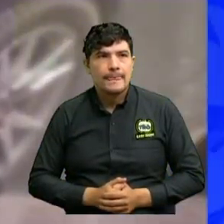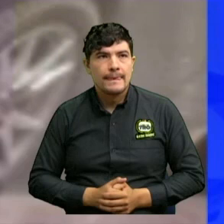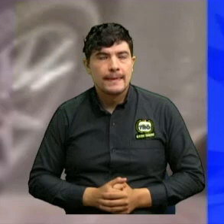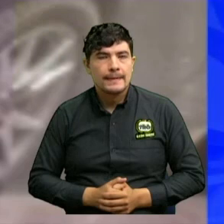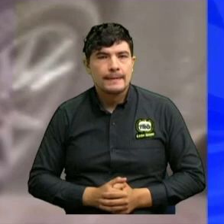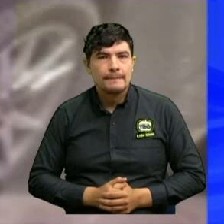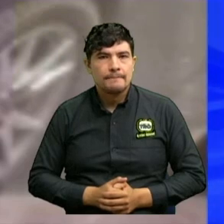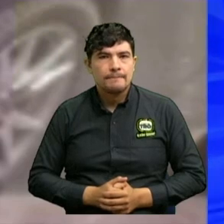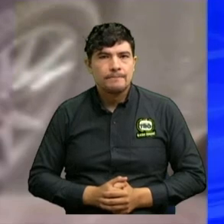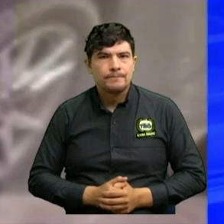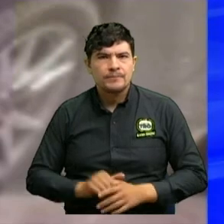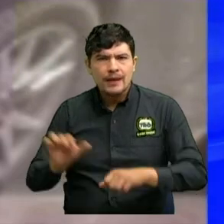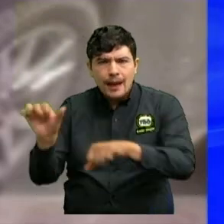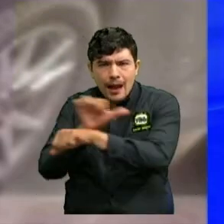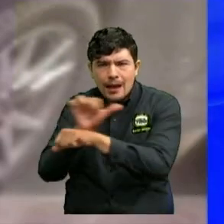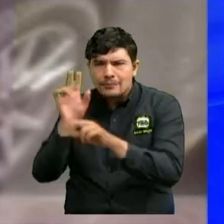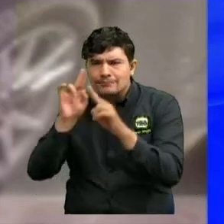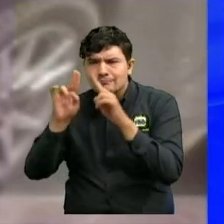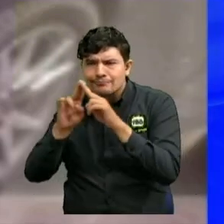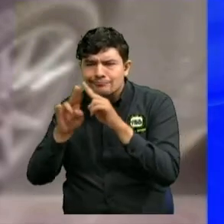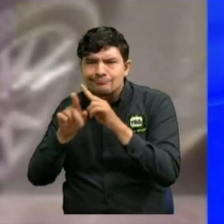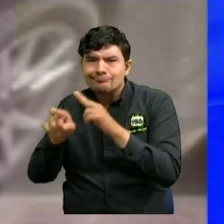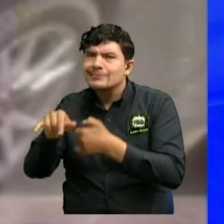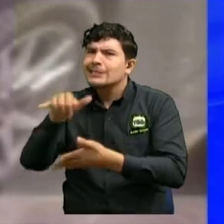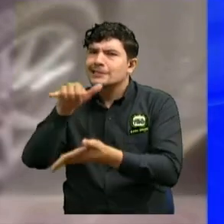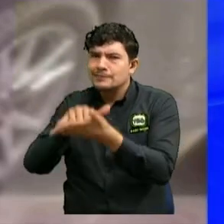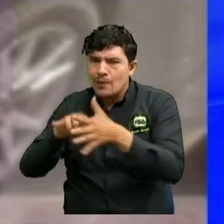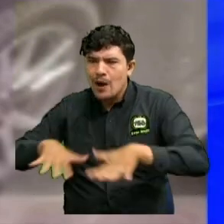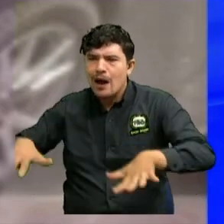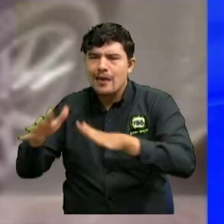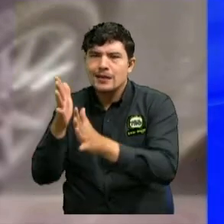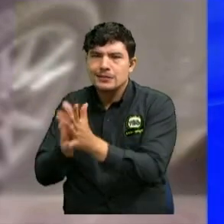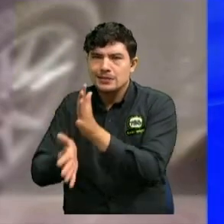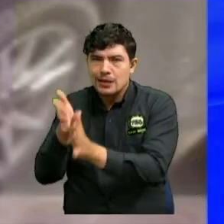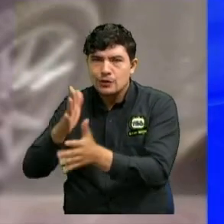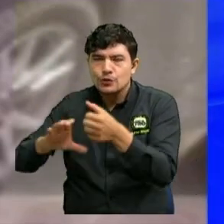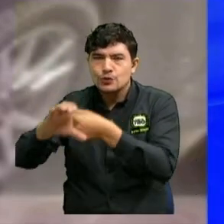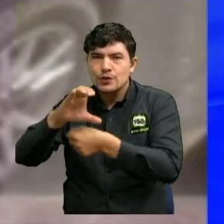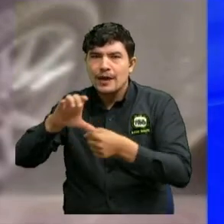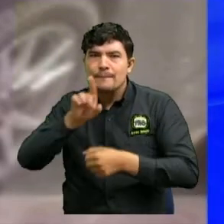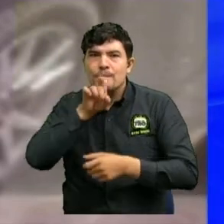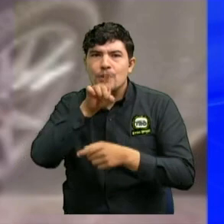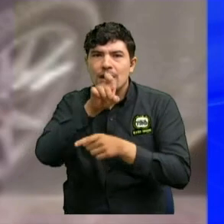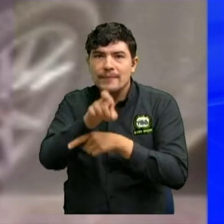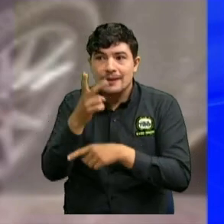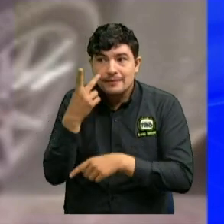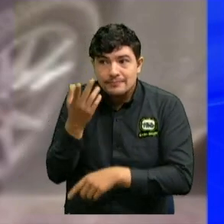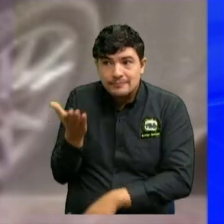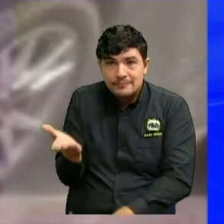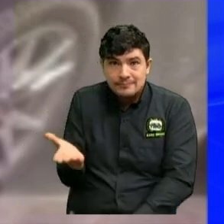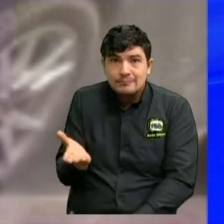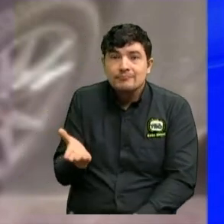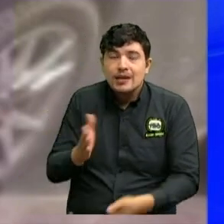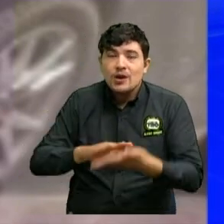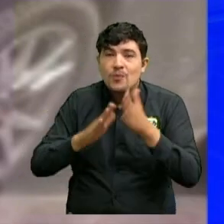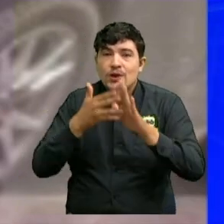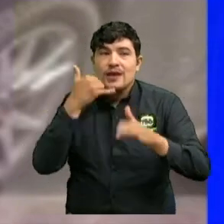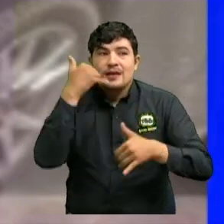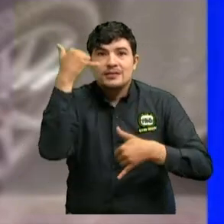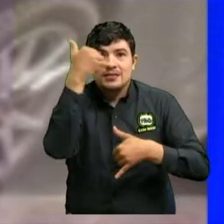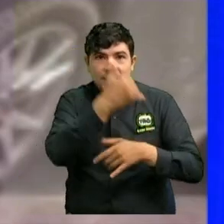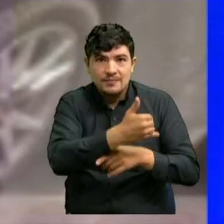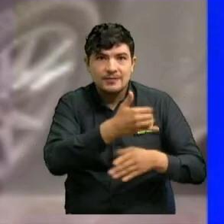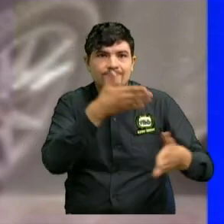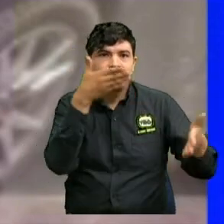El vehículo ha sido visto, repito, por el centro de la capital santandereana, por el centro de Bucaramanga, así lo reportan los diferentes grupos de